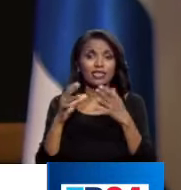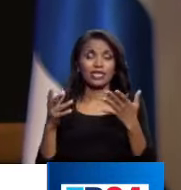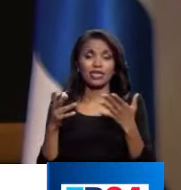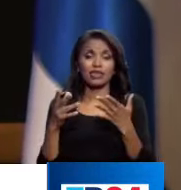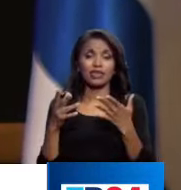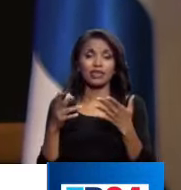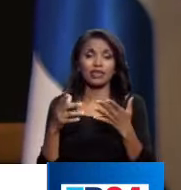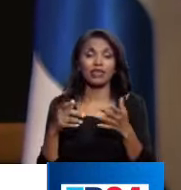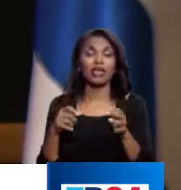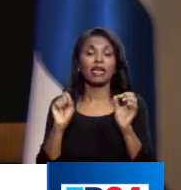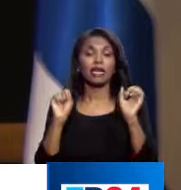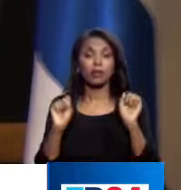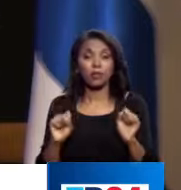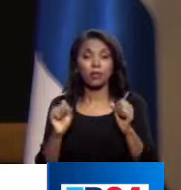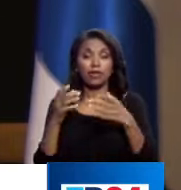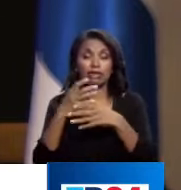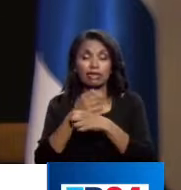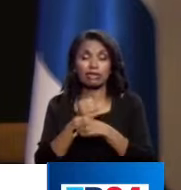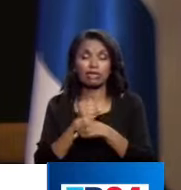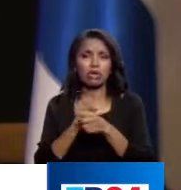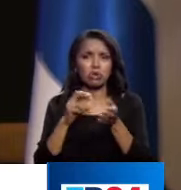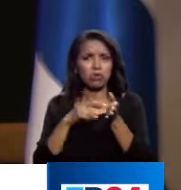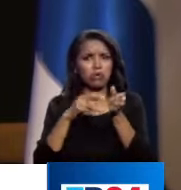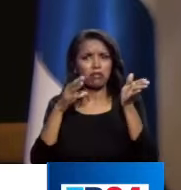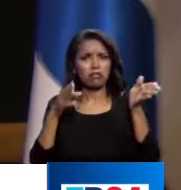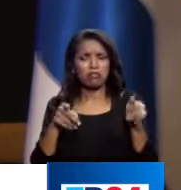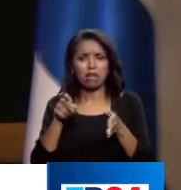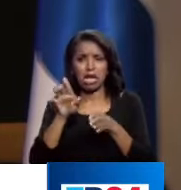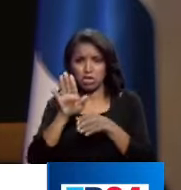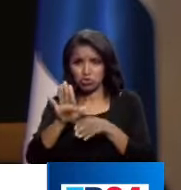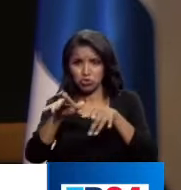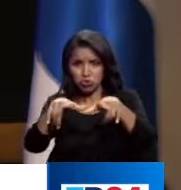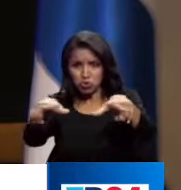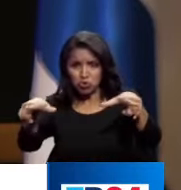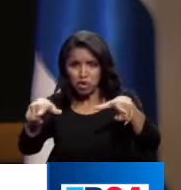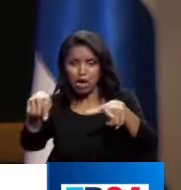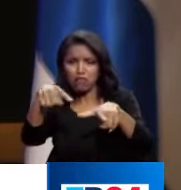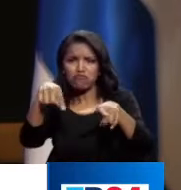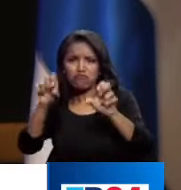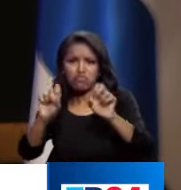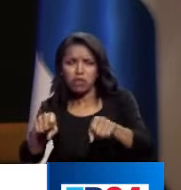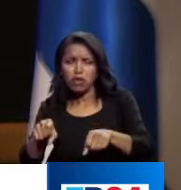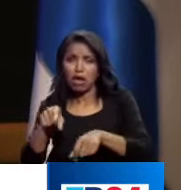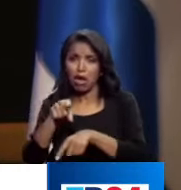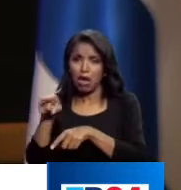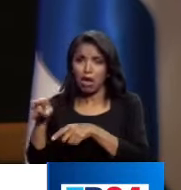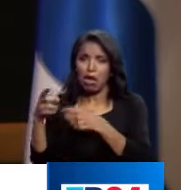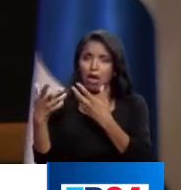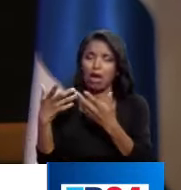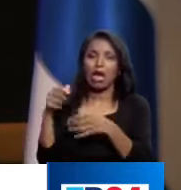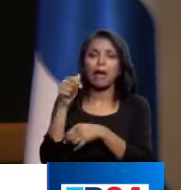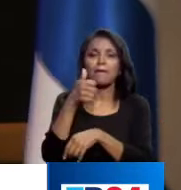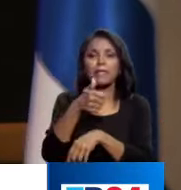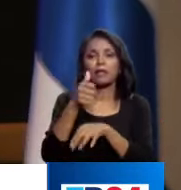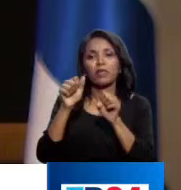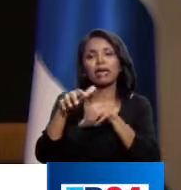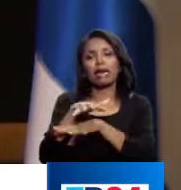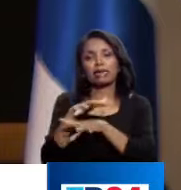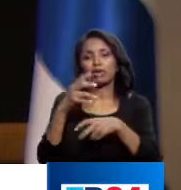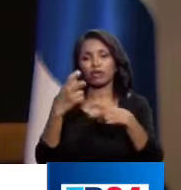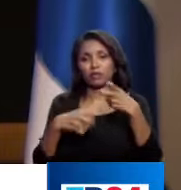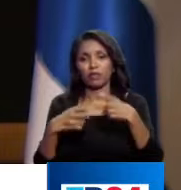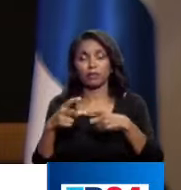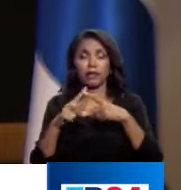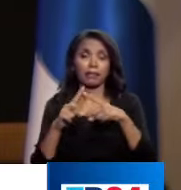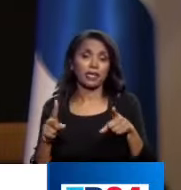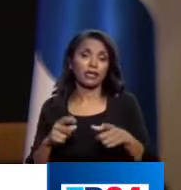repara escuelas lo puede hacer un representante, porque conoce quiénes son los comerciantes y los pequeños empresarios que pueden hacerlo.